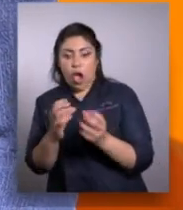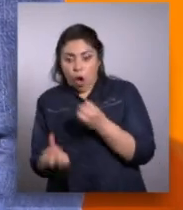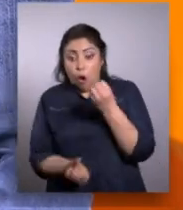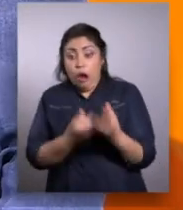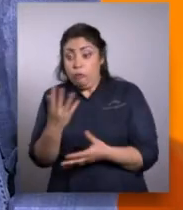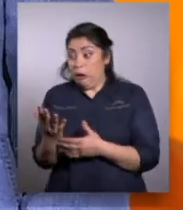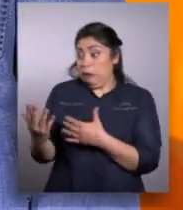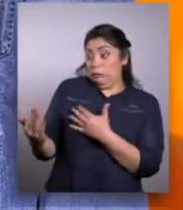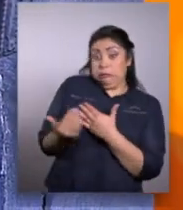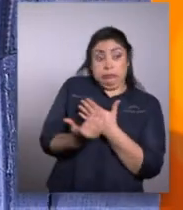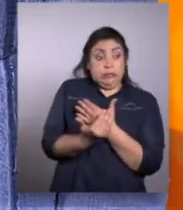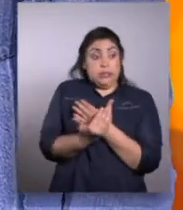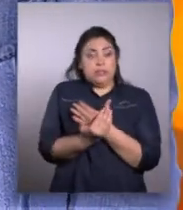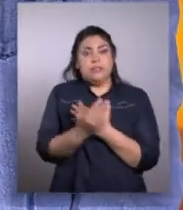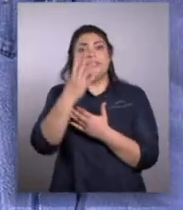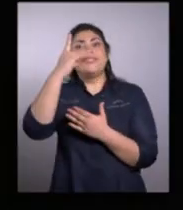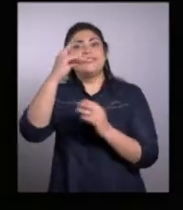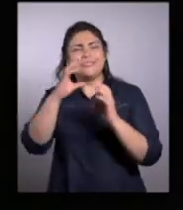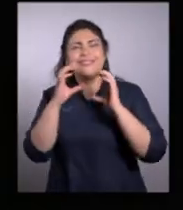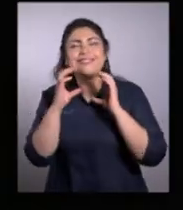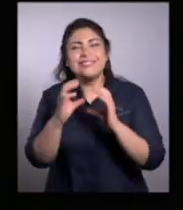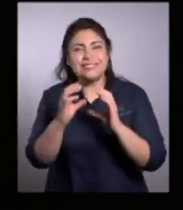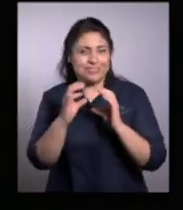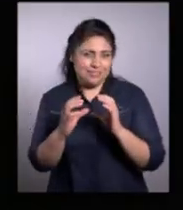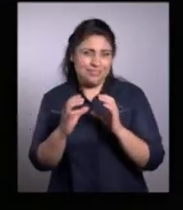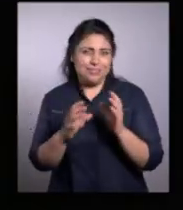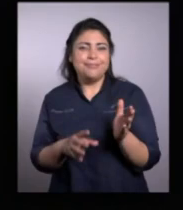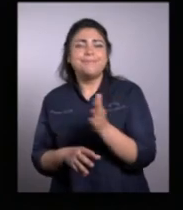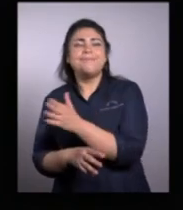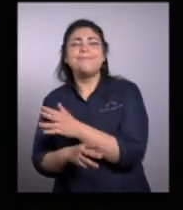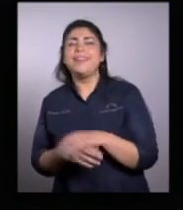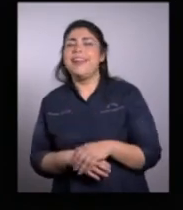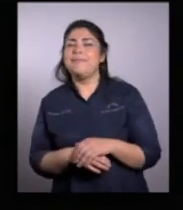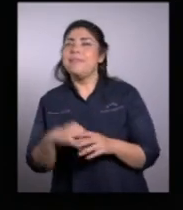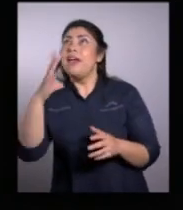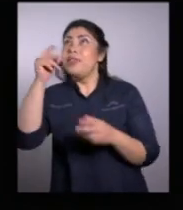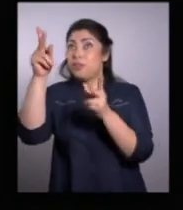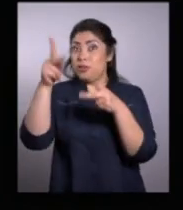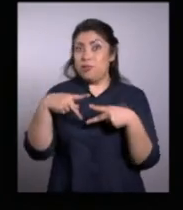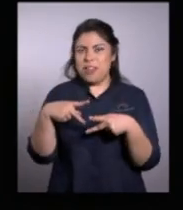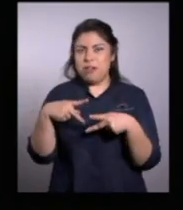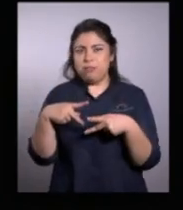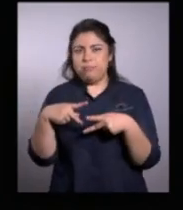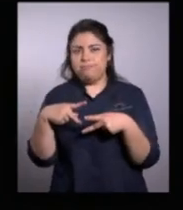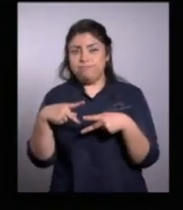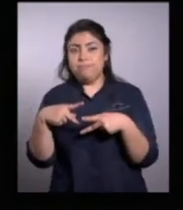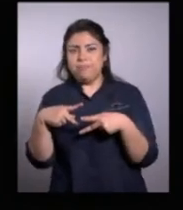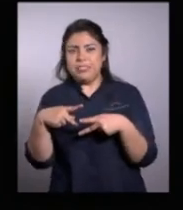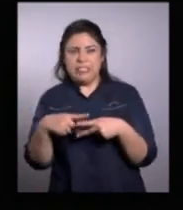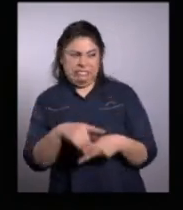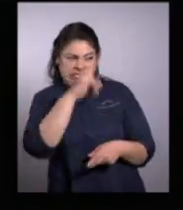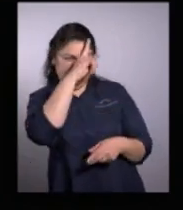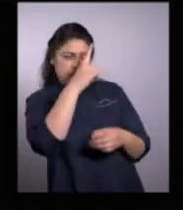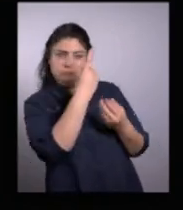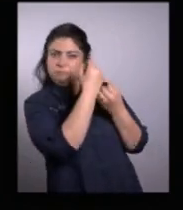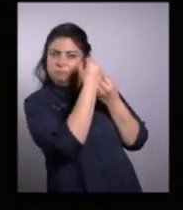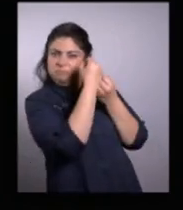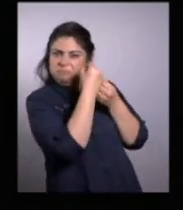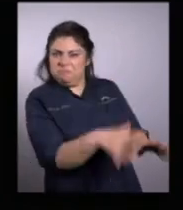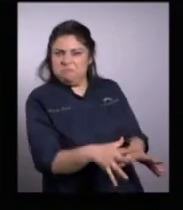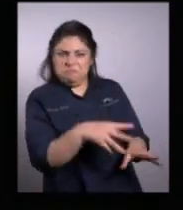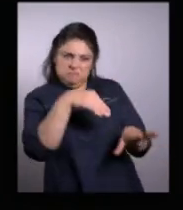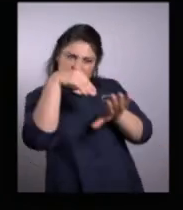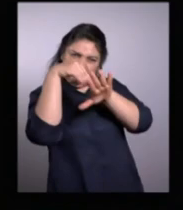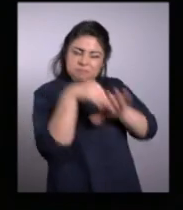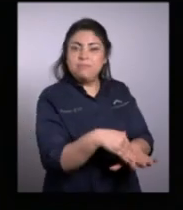ti el señor vino a destruir al destructor hebreos 2 14 dice así que por